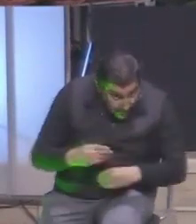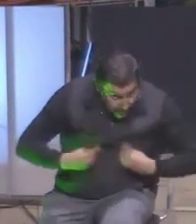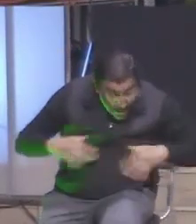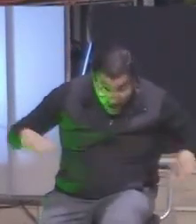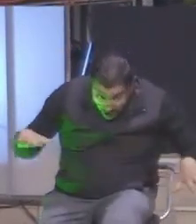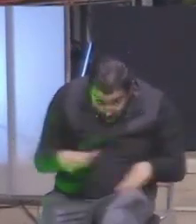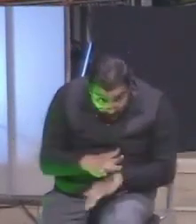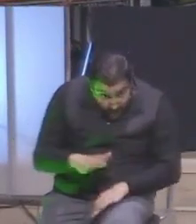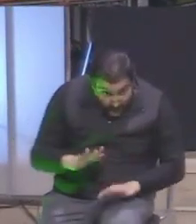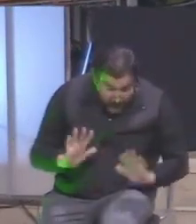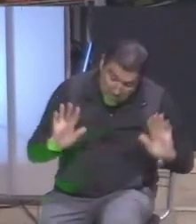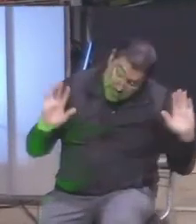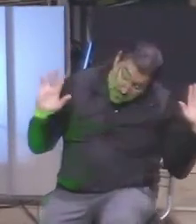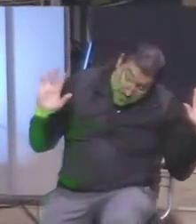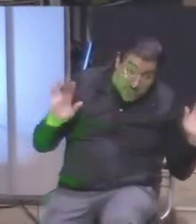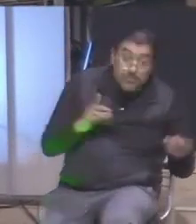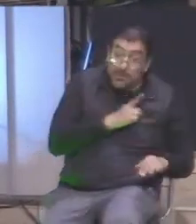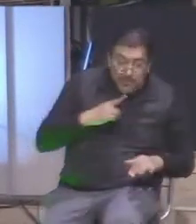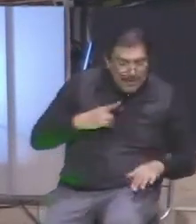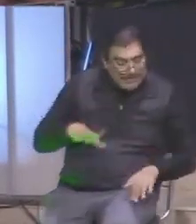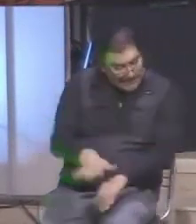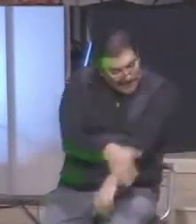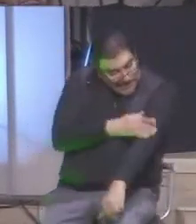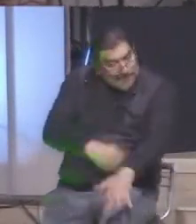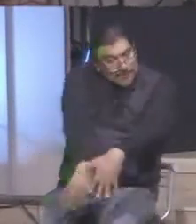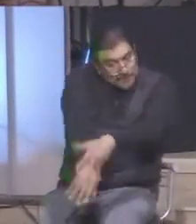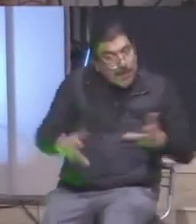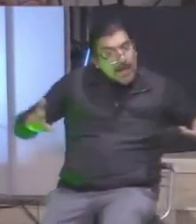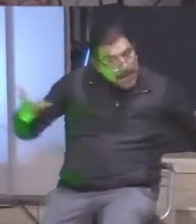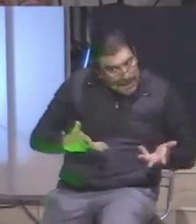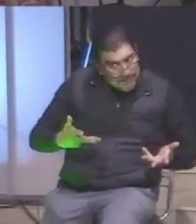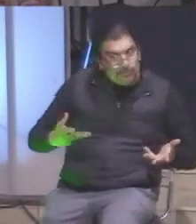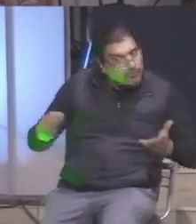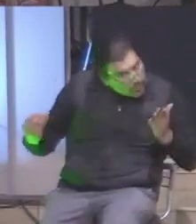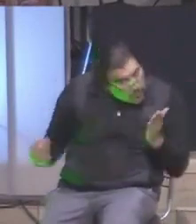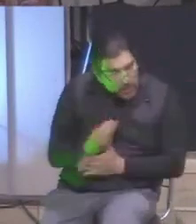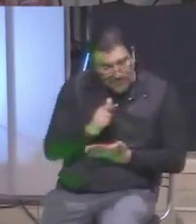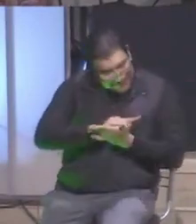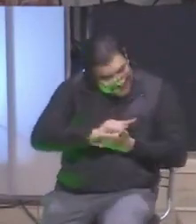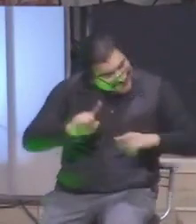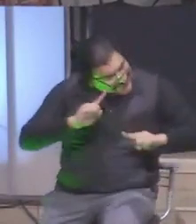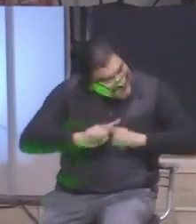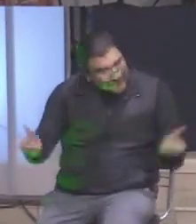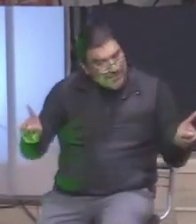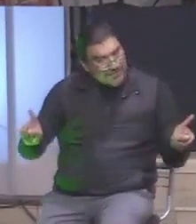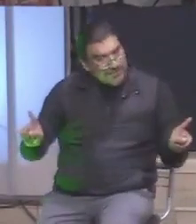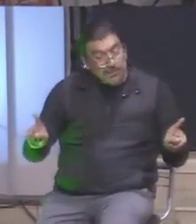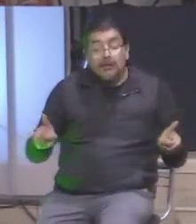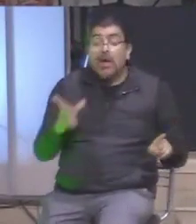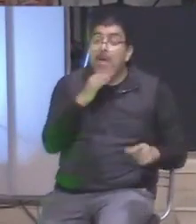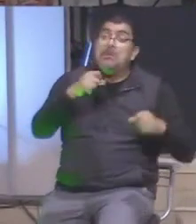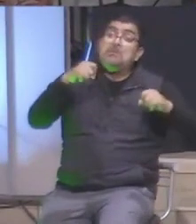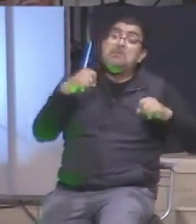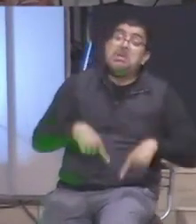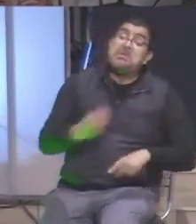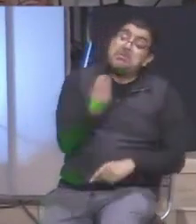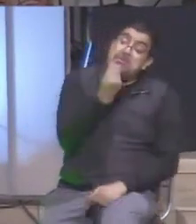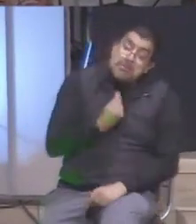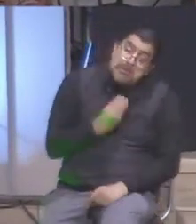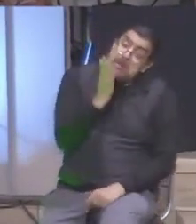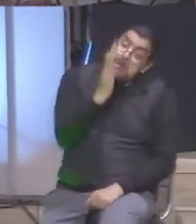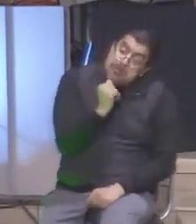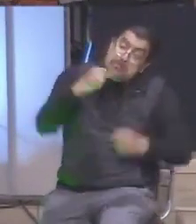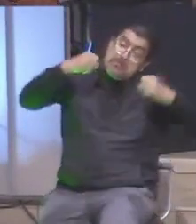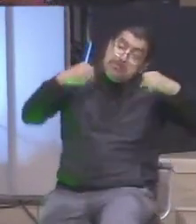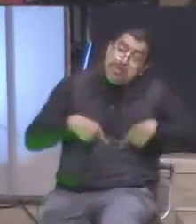cambiar Usted tiene que empezar a hacer cosas nuevas usted no puede quedarse